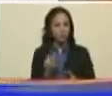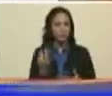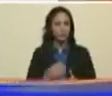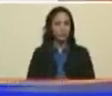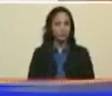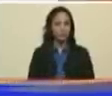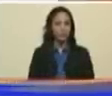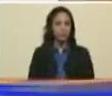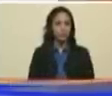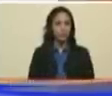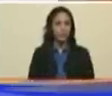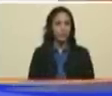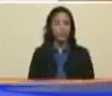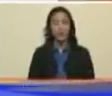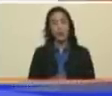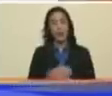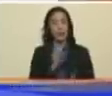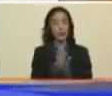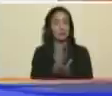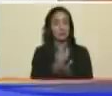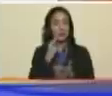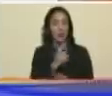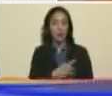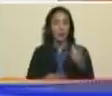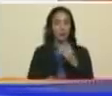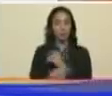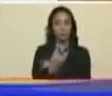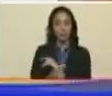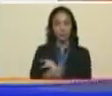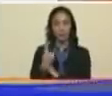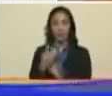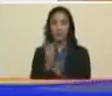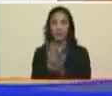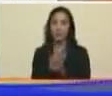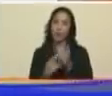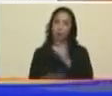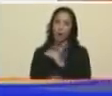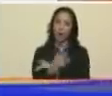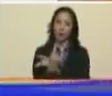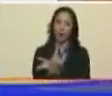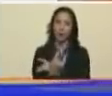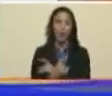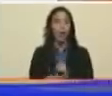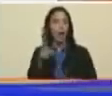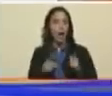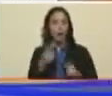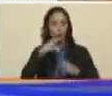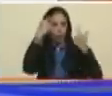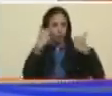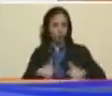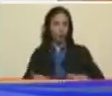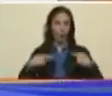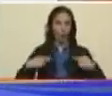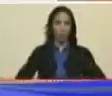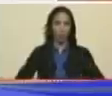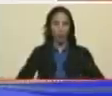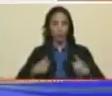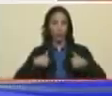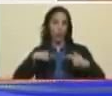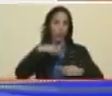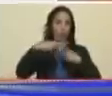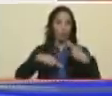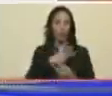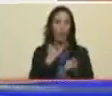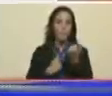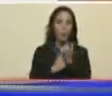Lo indignaba la traición, sobre todo la que se escondía detrás de un disfraz rojo rojito. Lo indignaba